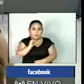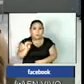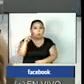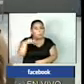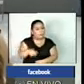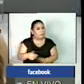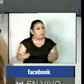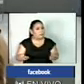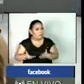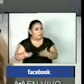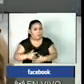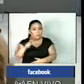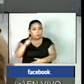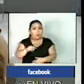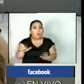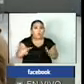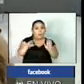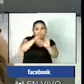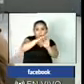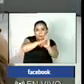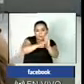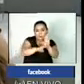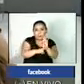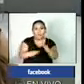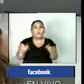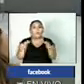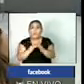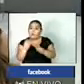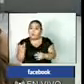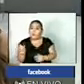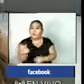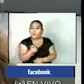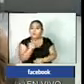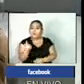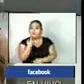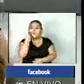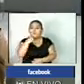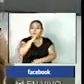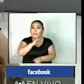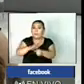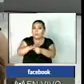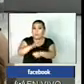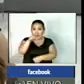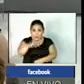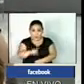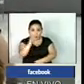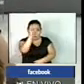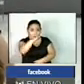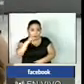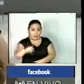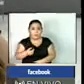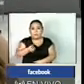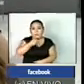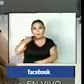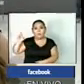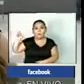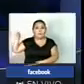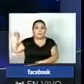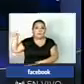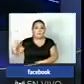actualizando sobre las medidas de contención y también los casos activos que hay en nuestro país este es mi reporte para la R&A